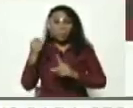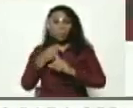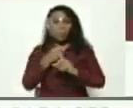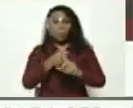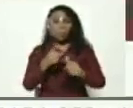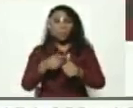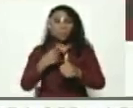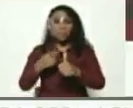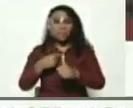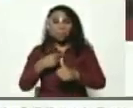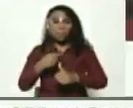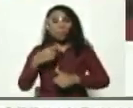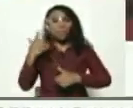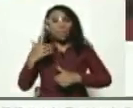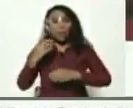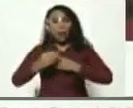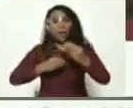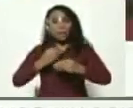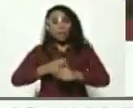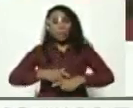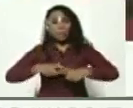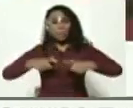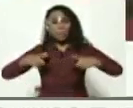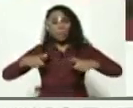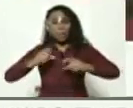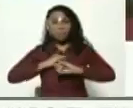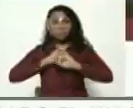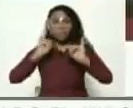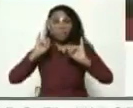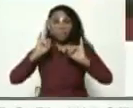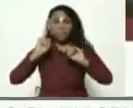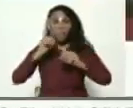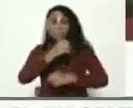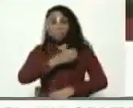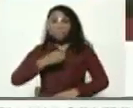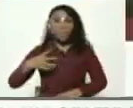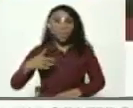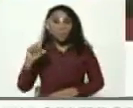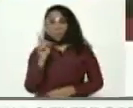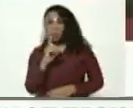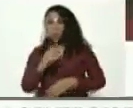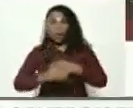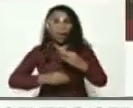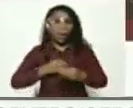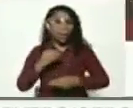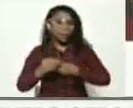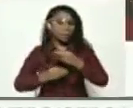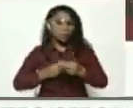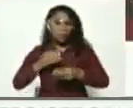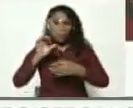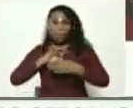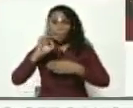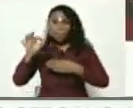principios, crecen gigantes en los fines. Los blancos no mantuanos ni peninsulares, los llamados blancos de